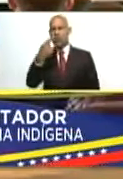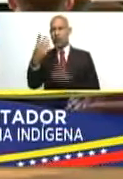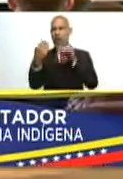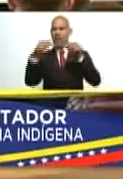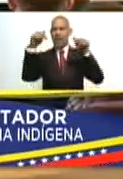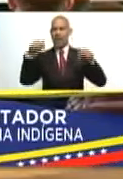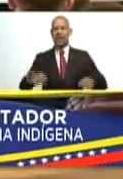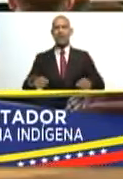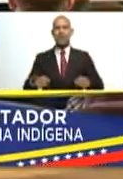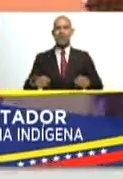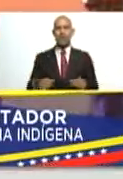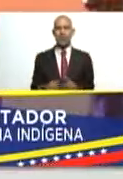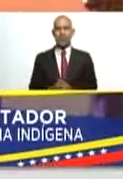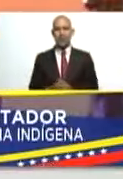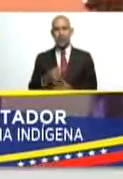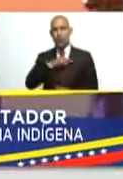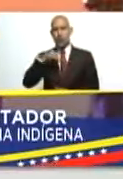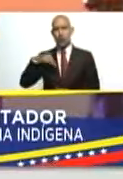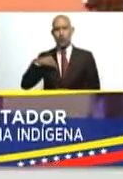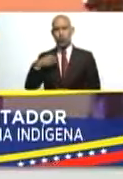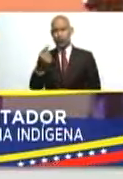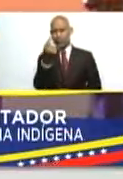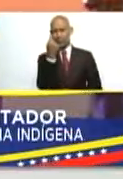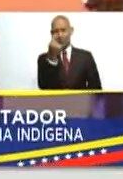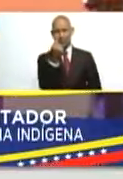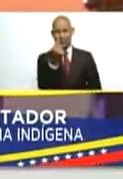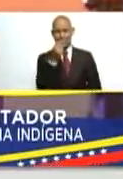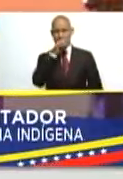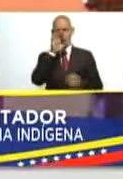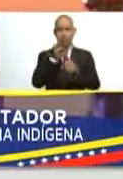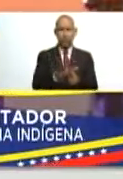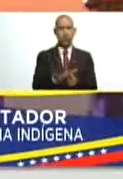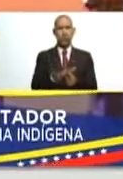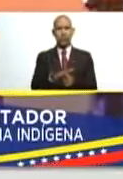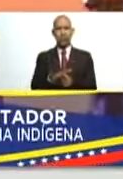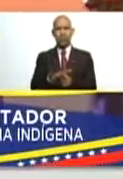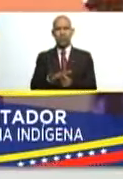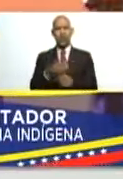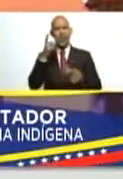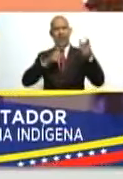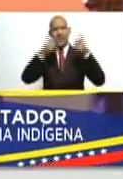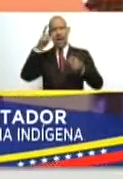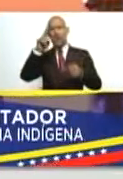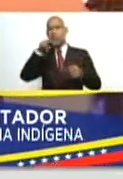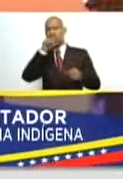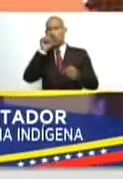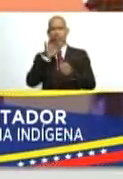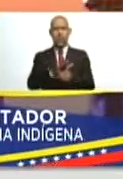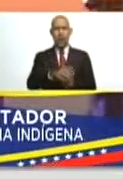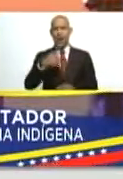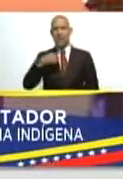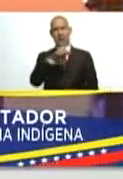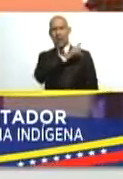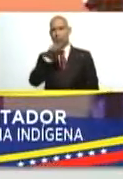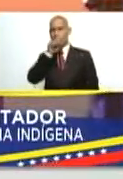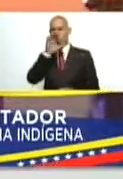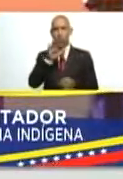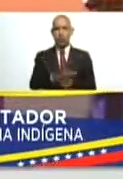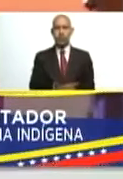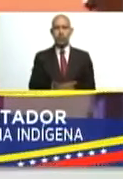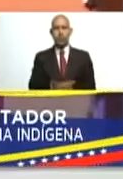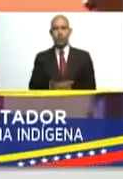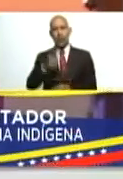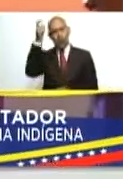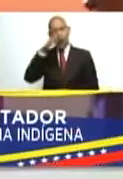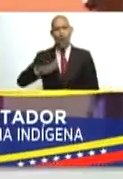a nosotros nunca nadie nos va a callar. No callaron al comandante Chávez, no me van a callar a mí, ni van a callar al